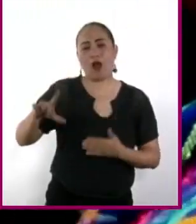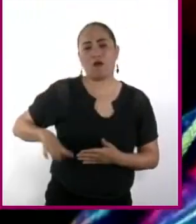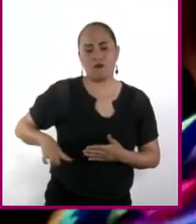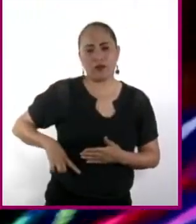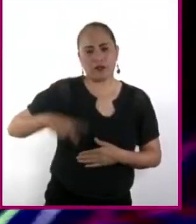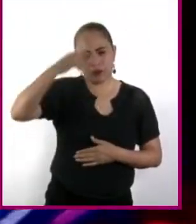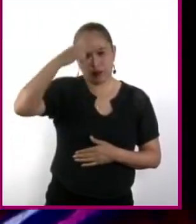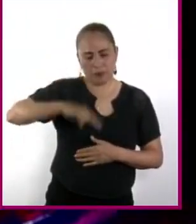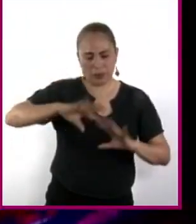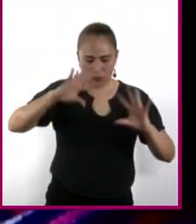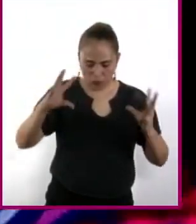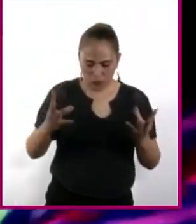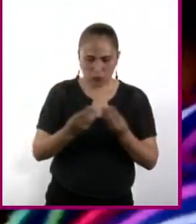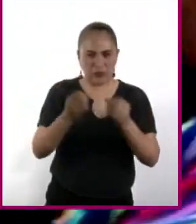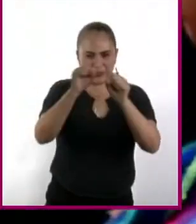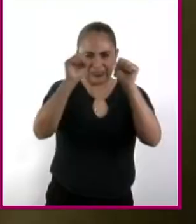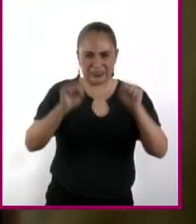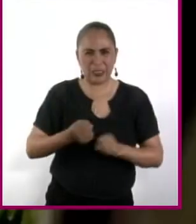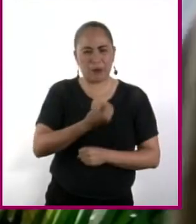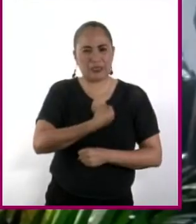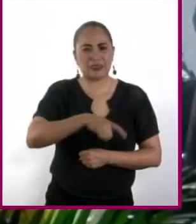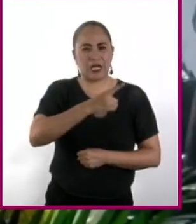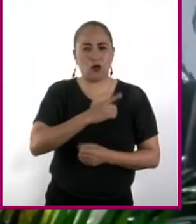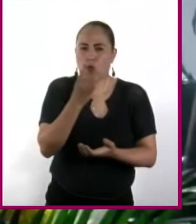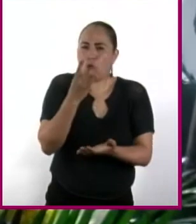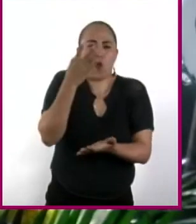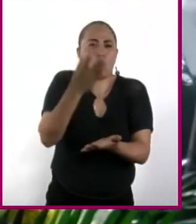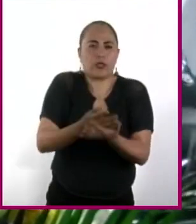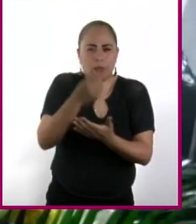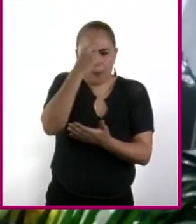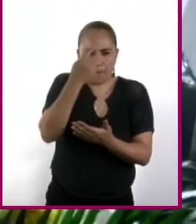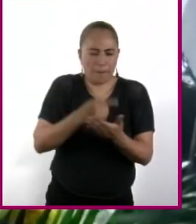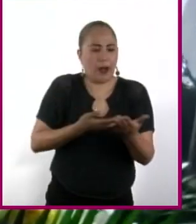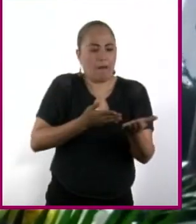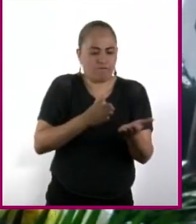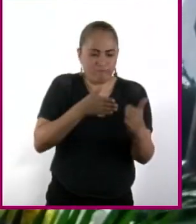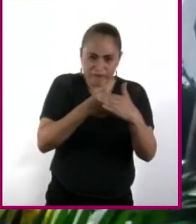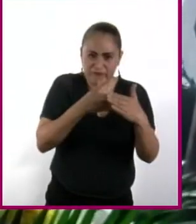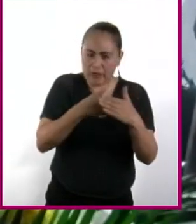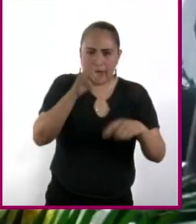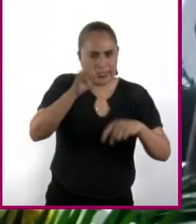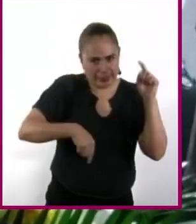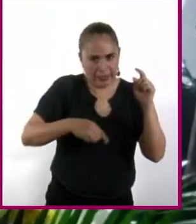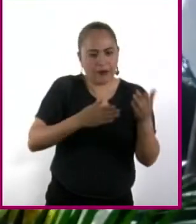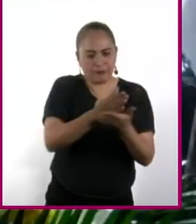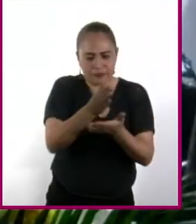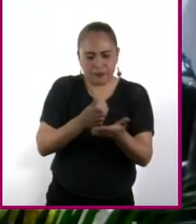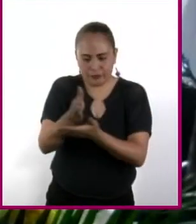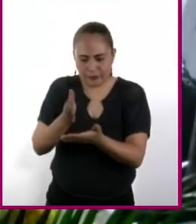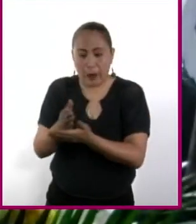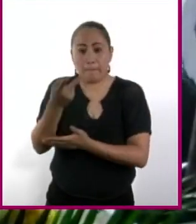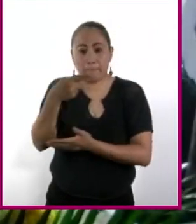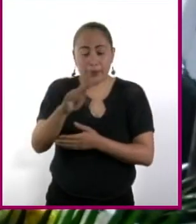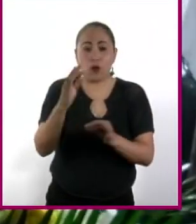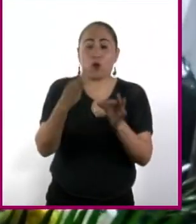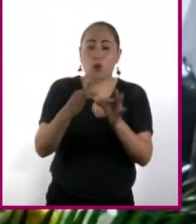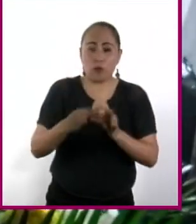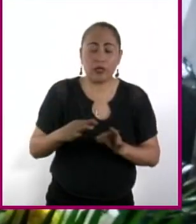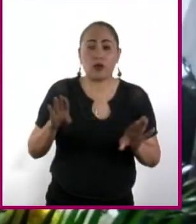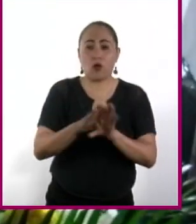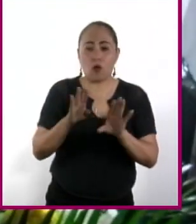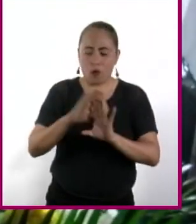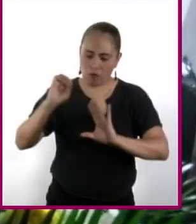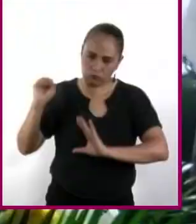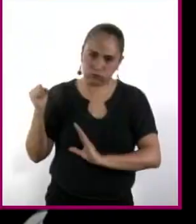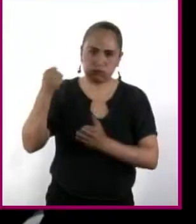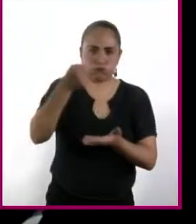la integración de un sistema de salud único para reducir las barreras del acceso, pero para que esto sea una realidad, se debe invertir más en este